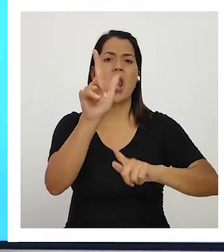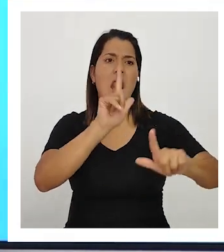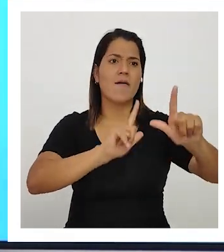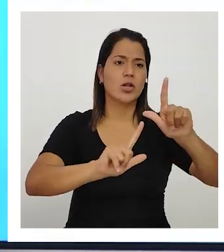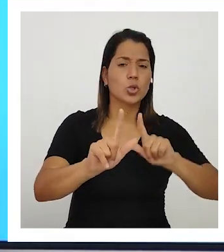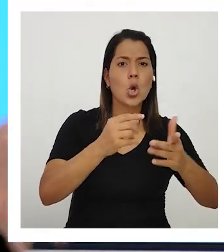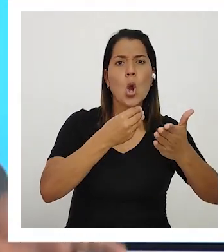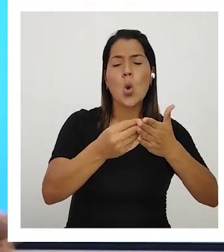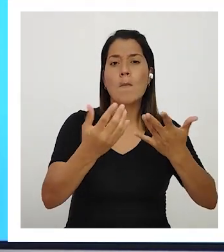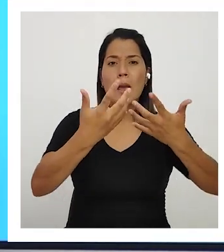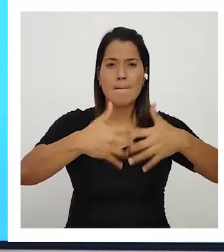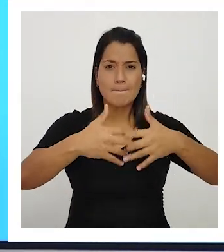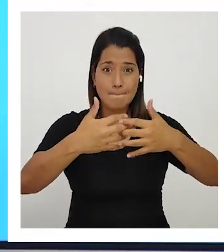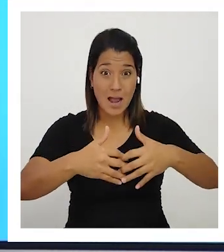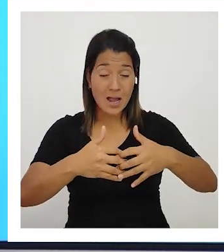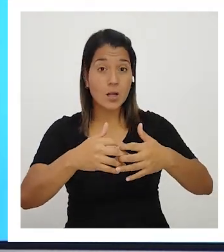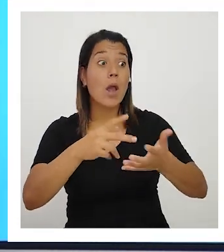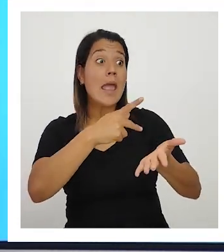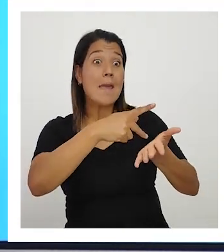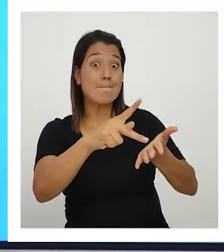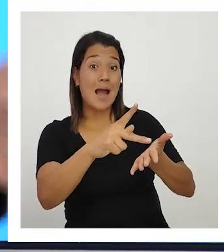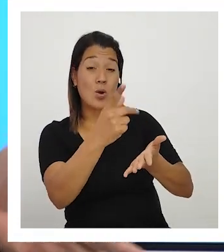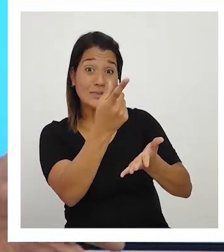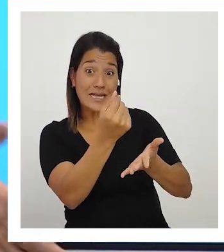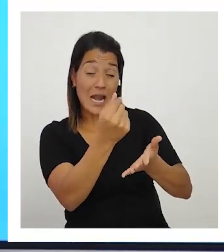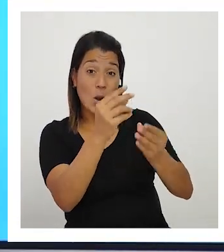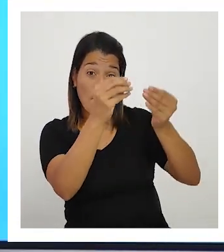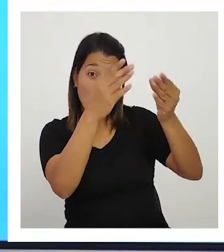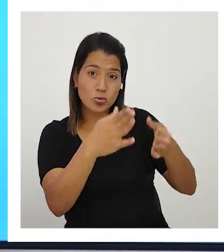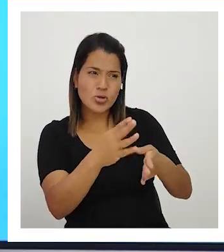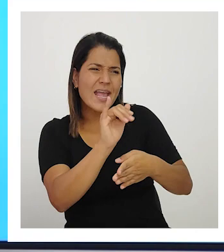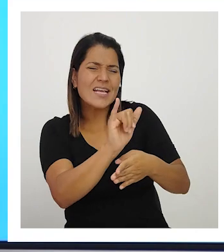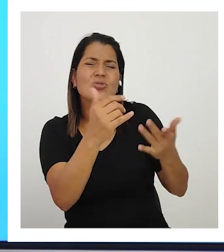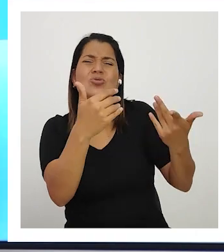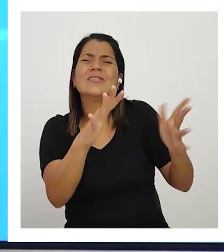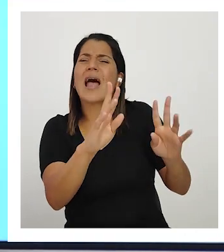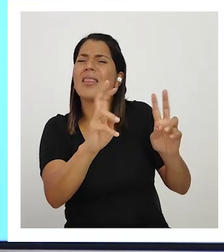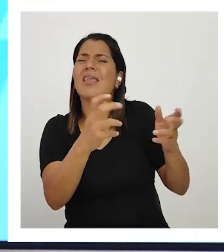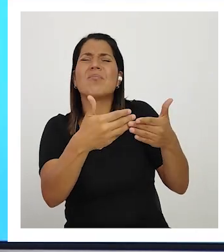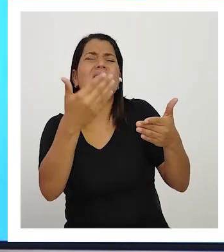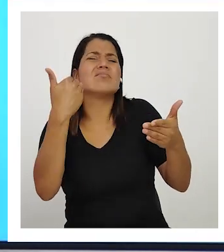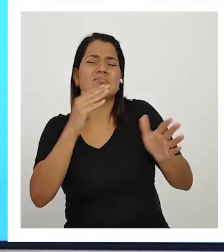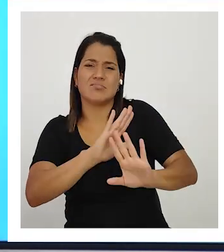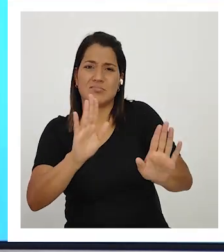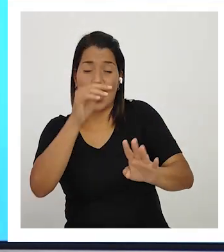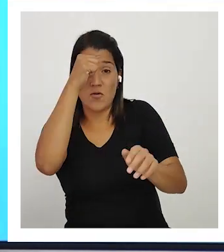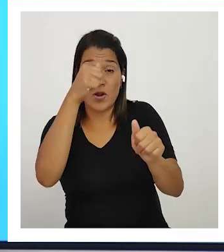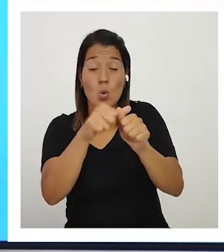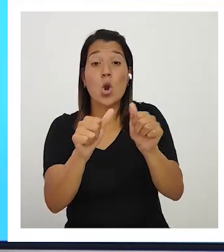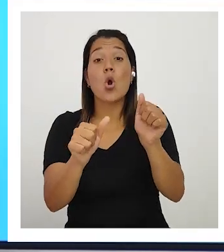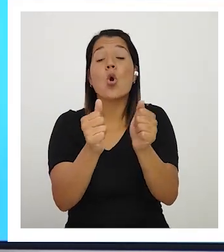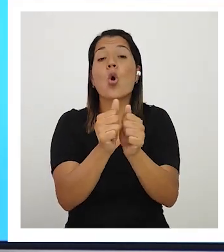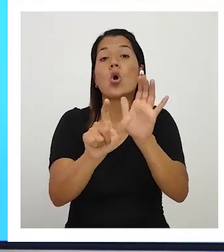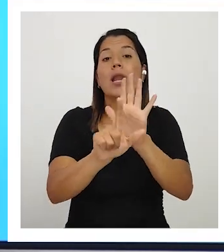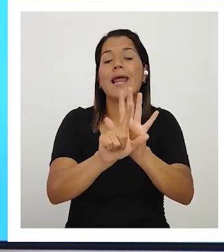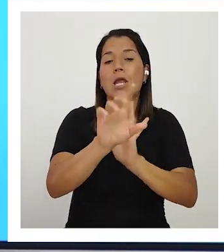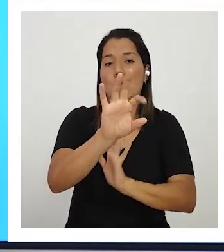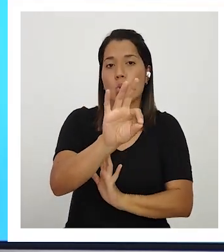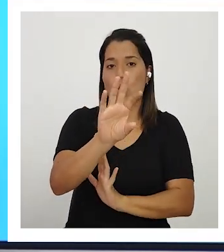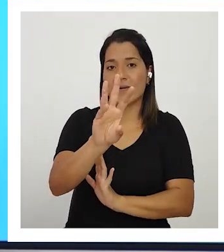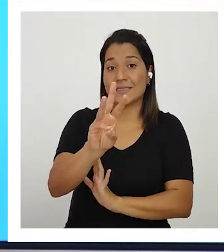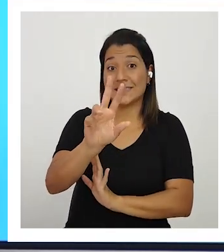El tema de los salarios que tanto se ha hablado, eso ya es del pasado. Recordemos que con la ley 9635 en el